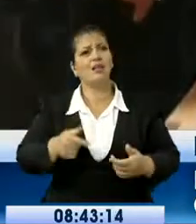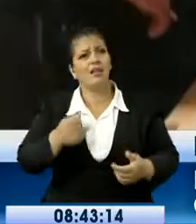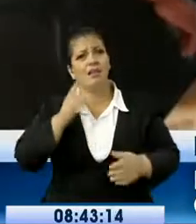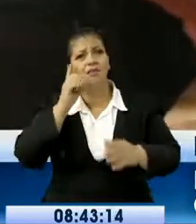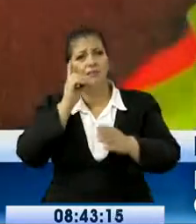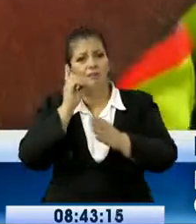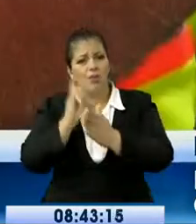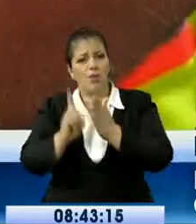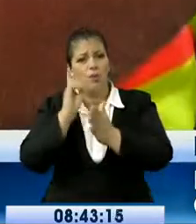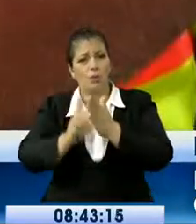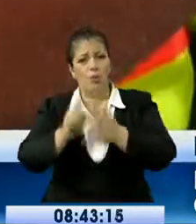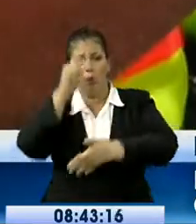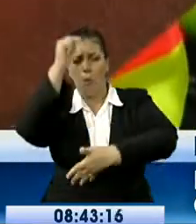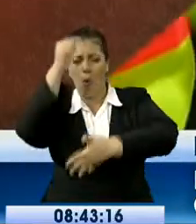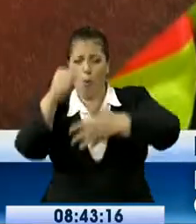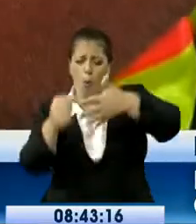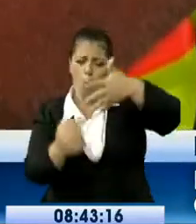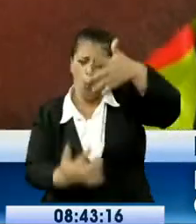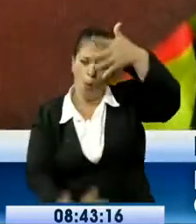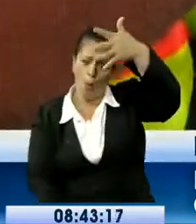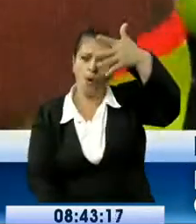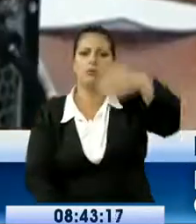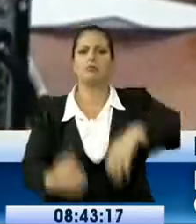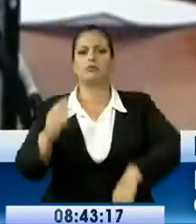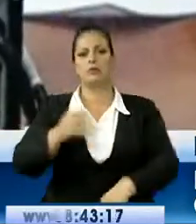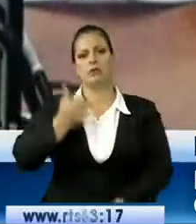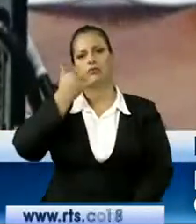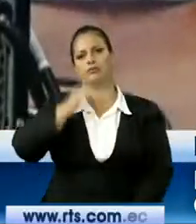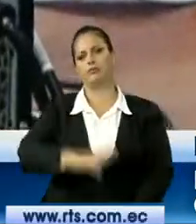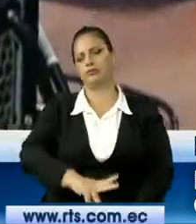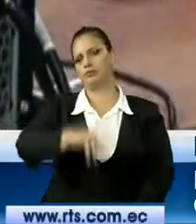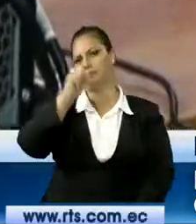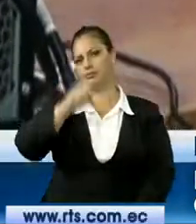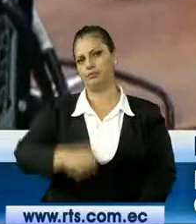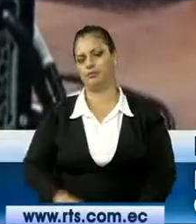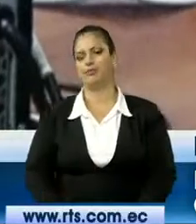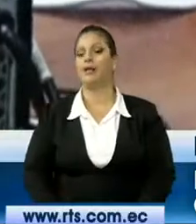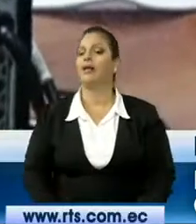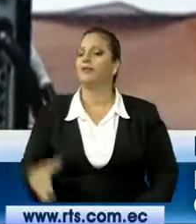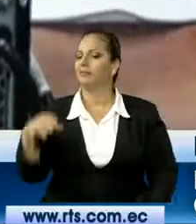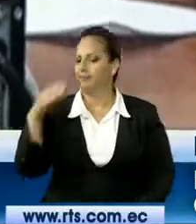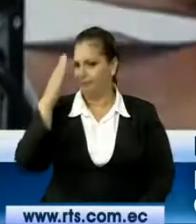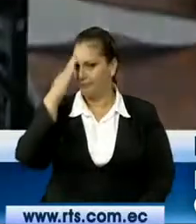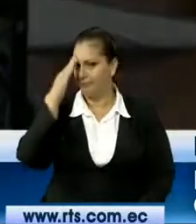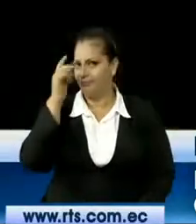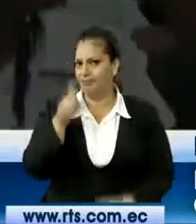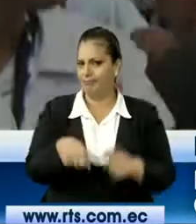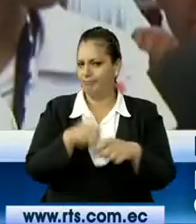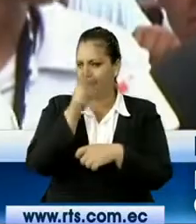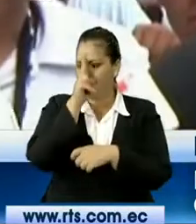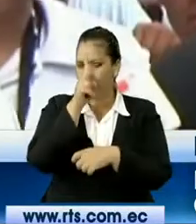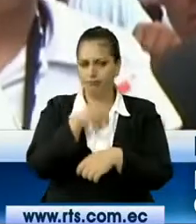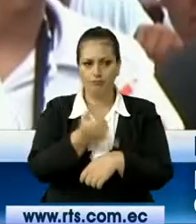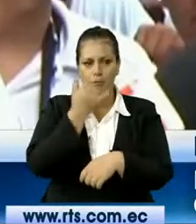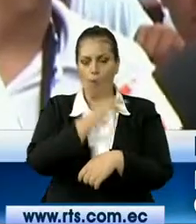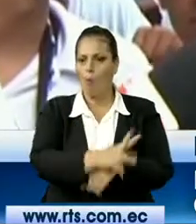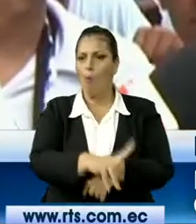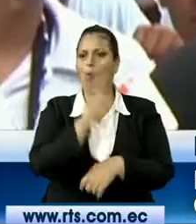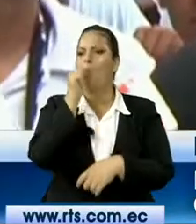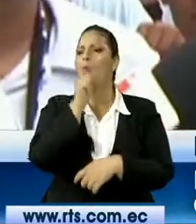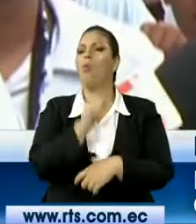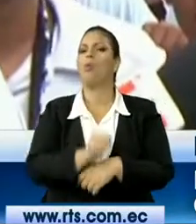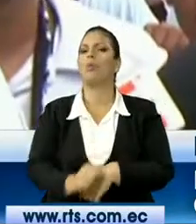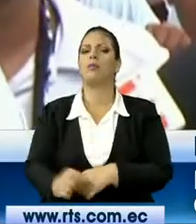robos de celulares. Entonces, es seguro que estas personas que se sustraen los teléfonos celulares y ocasionan perjuicio al